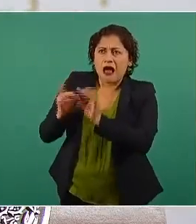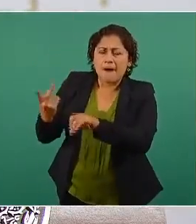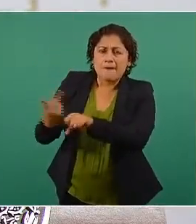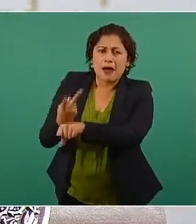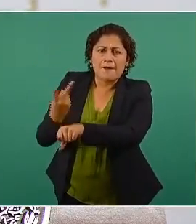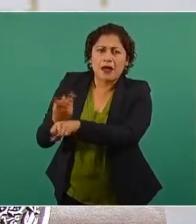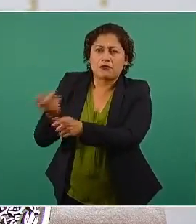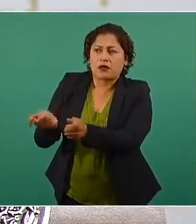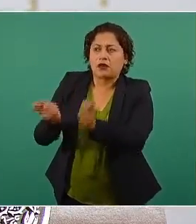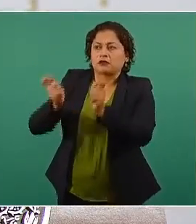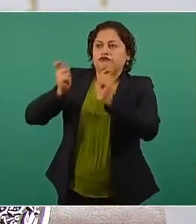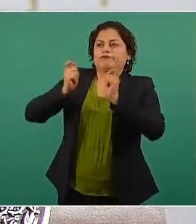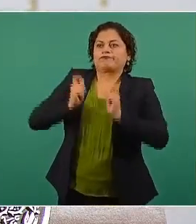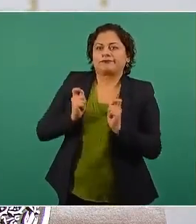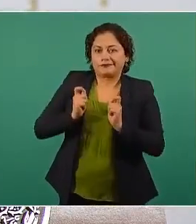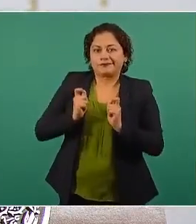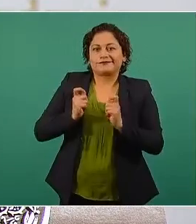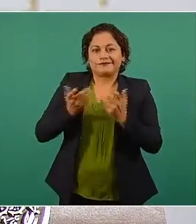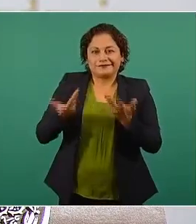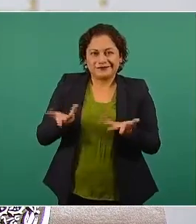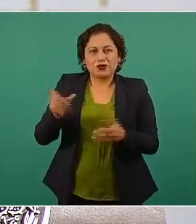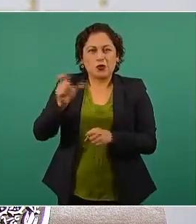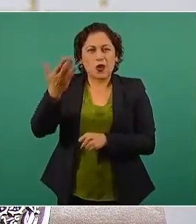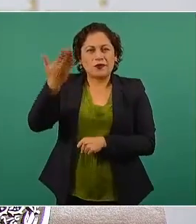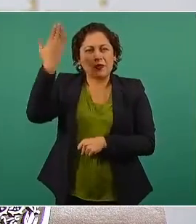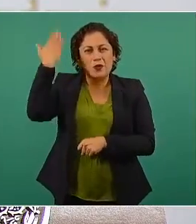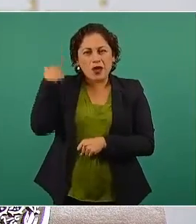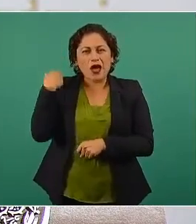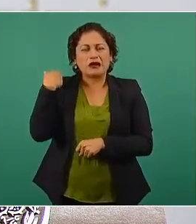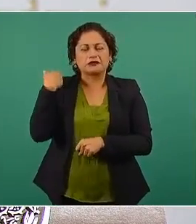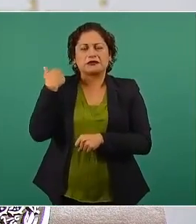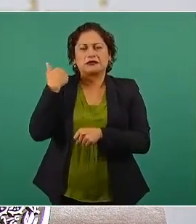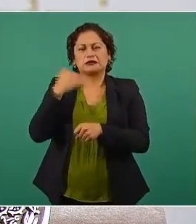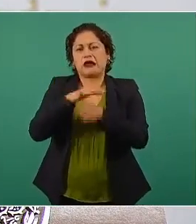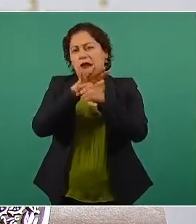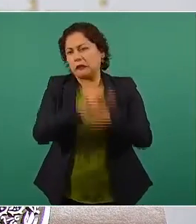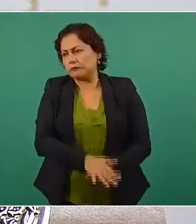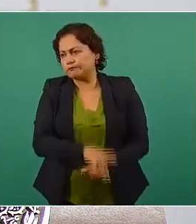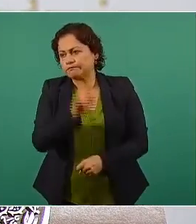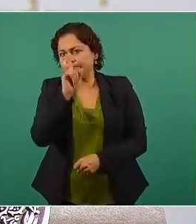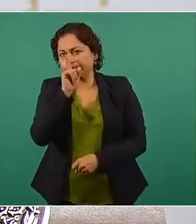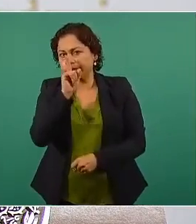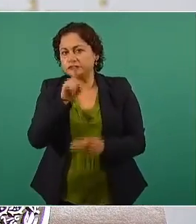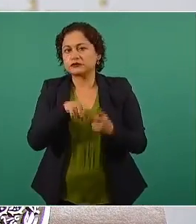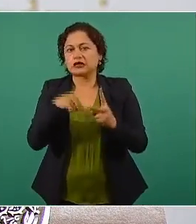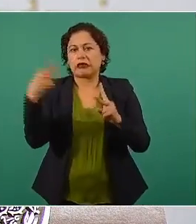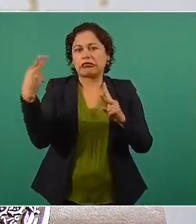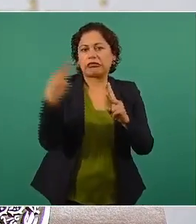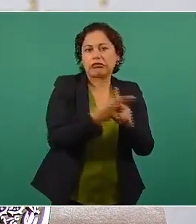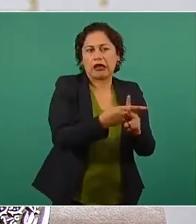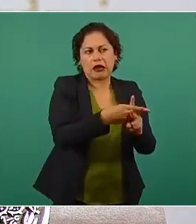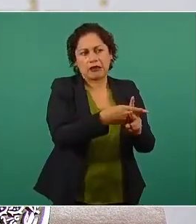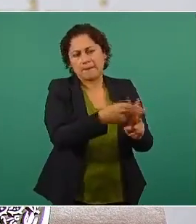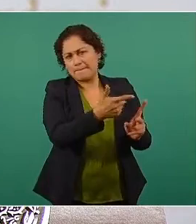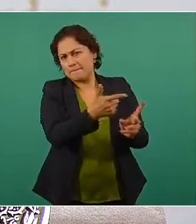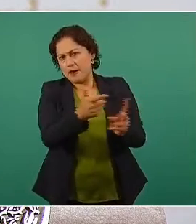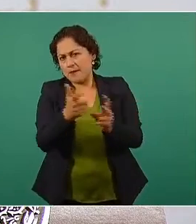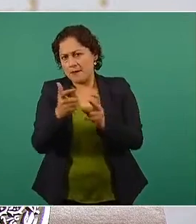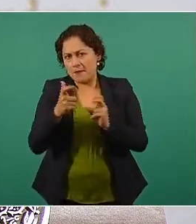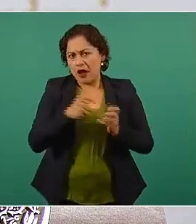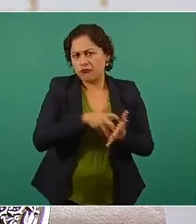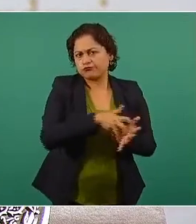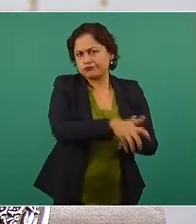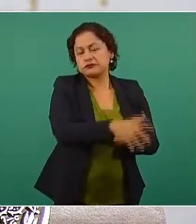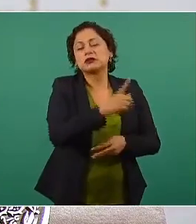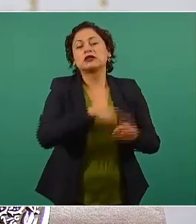la represión, de la época de las masacres, de cuando se quería resolver el problema